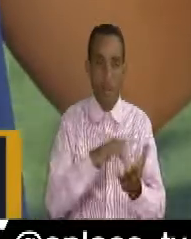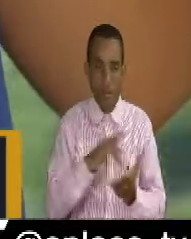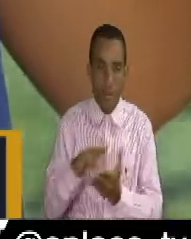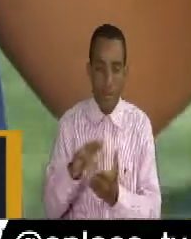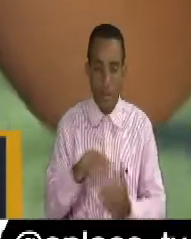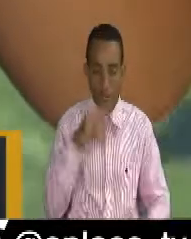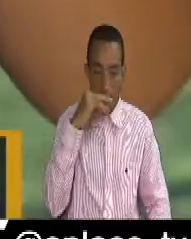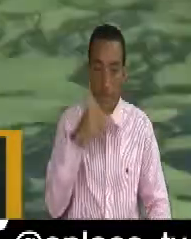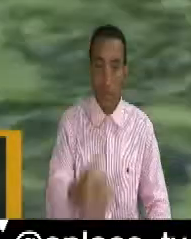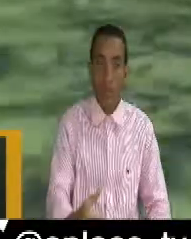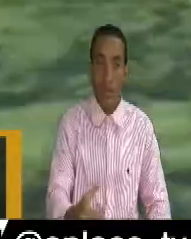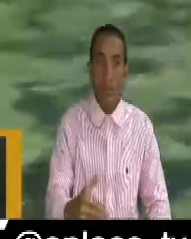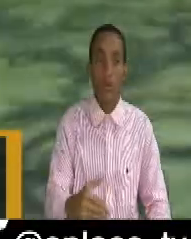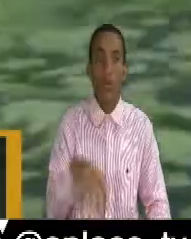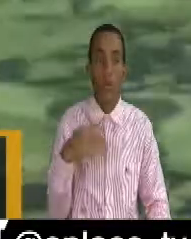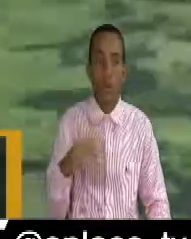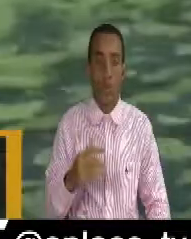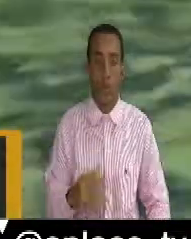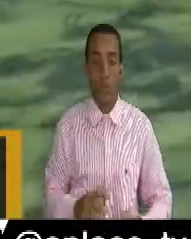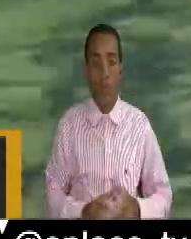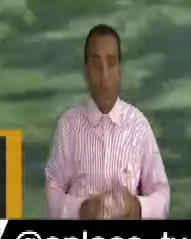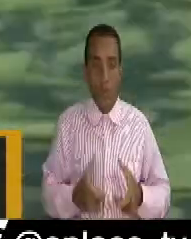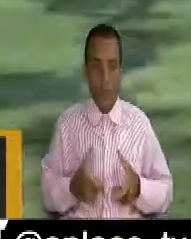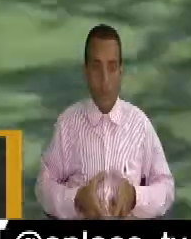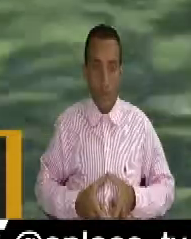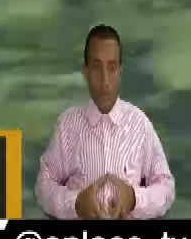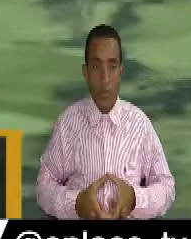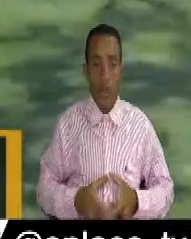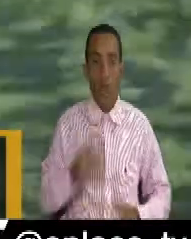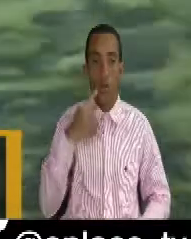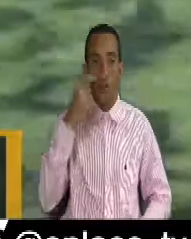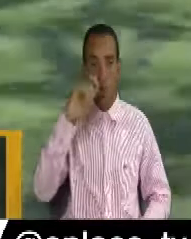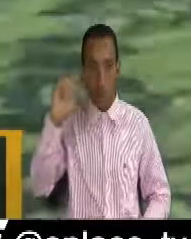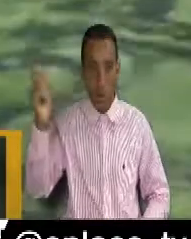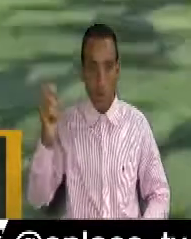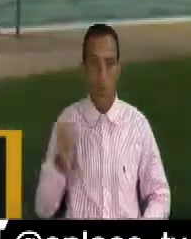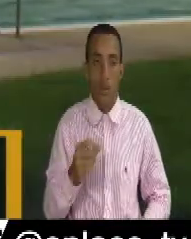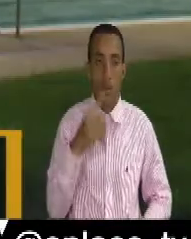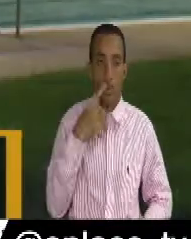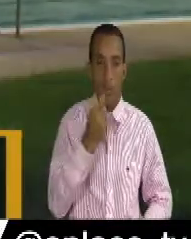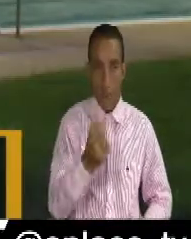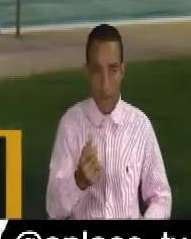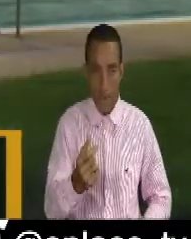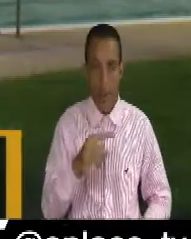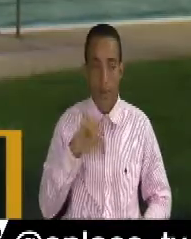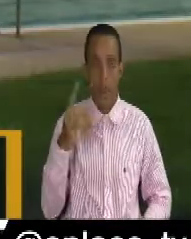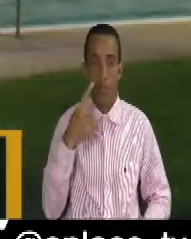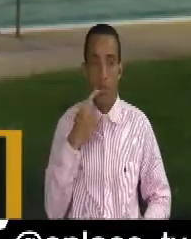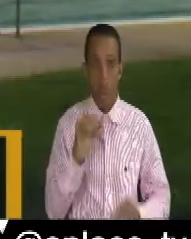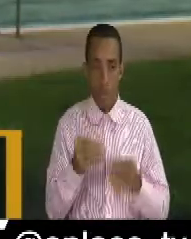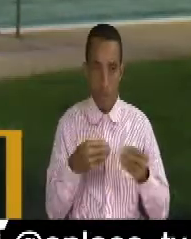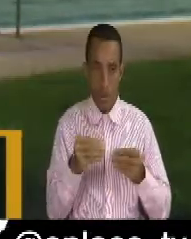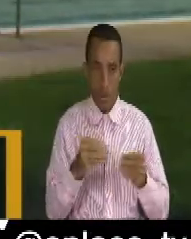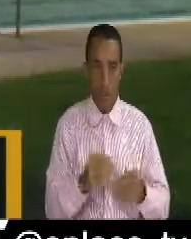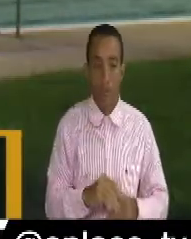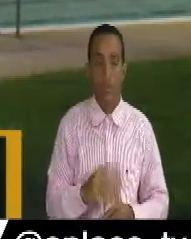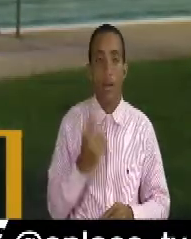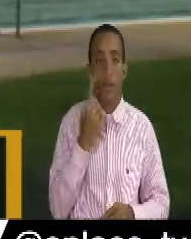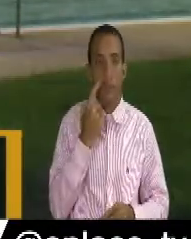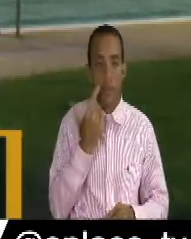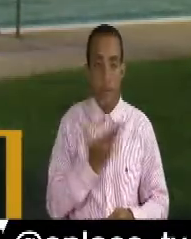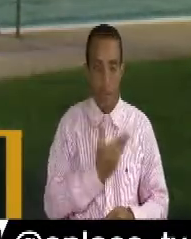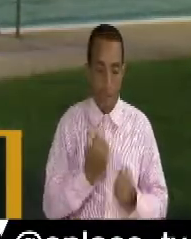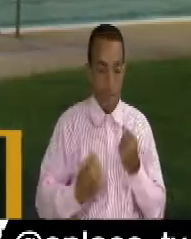Barranca Bermeja lograron medallas de oro, plata y bronce en las diferentes categorías. Gracias a Dios y con la ayuda de los padres, que es lo primordial,